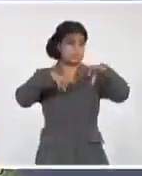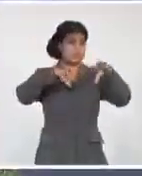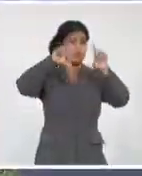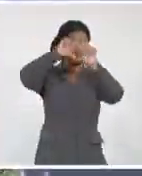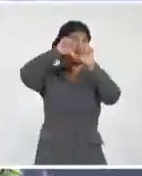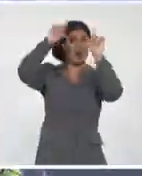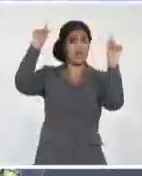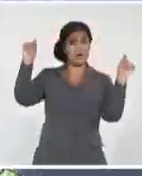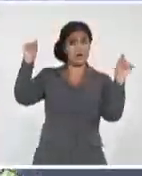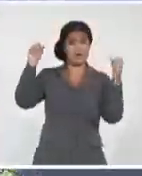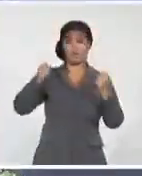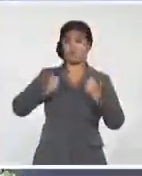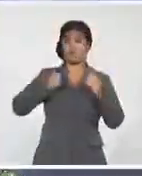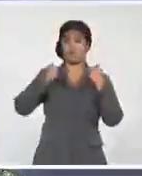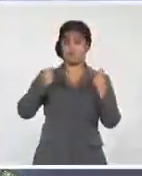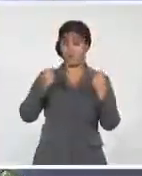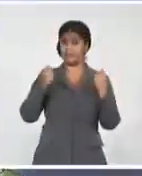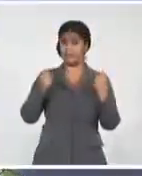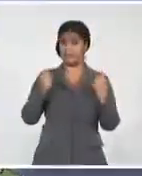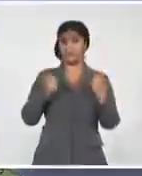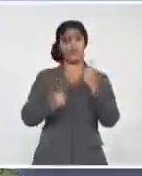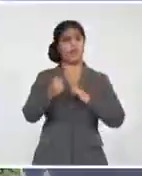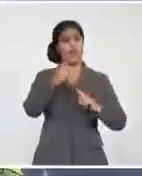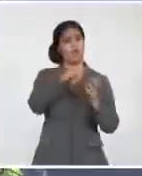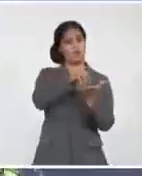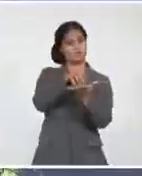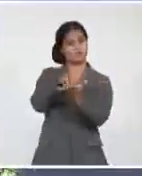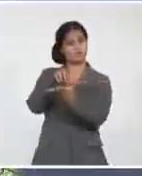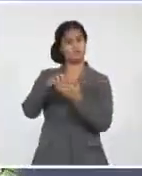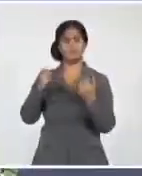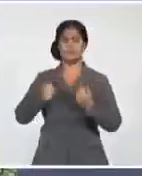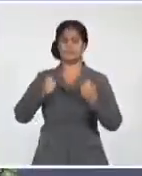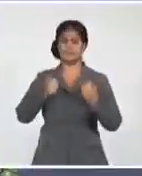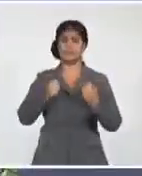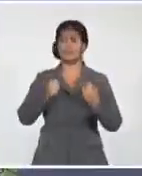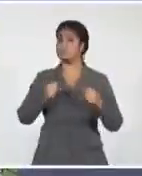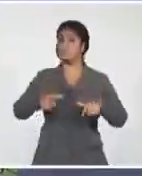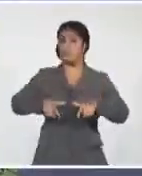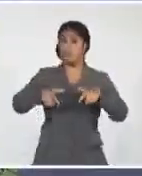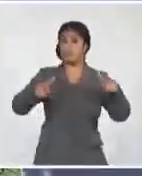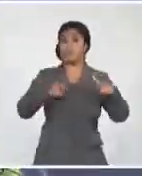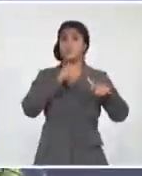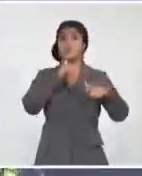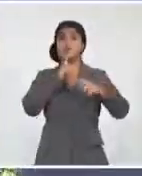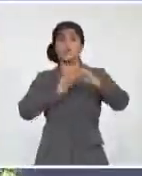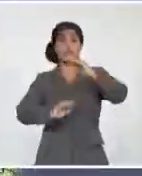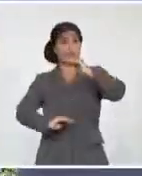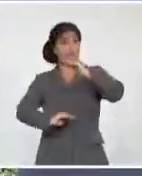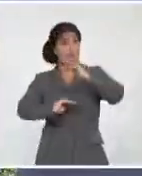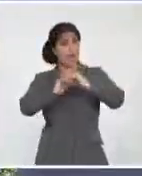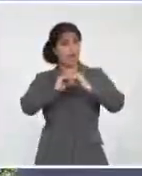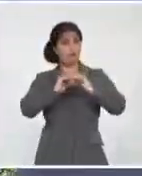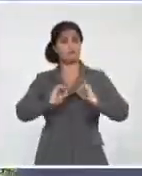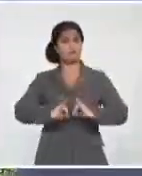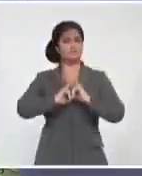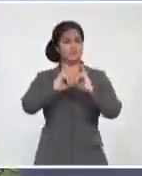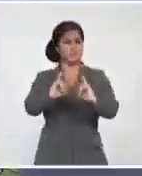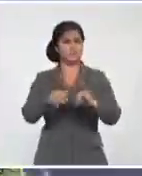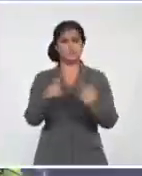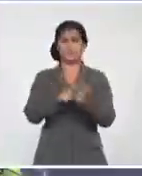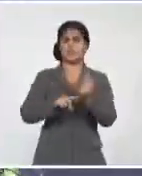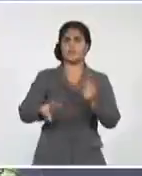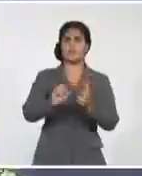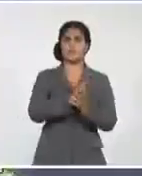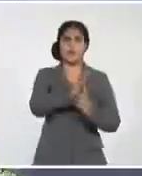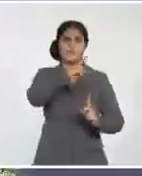llegaron a ser fuertes e intensas en algunas localidades el mayor acumulado según la red estaciones meteorológicas los reportes agua grande en las provincias de matanzas